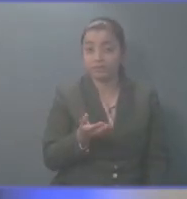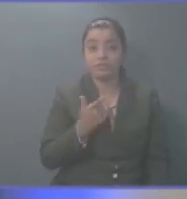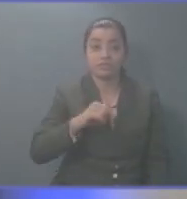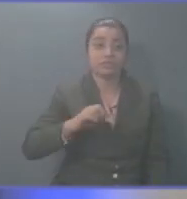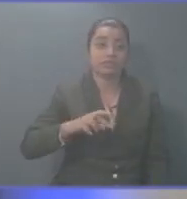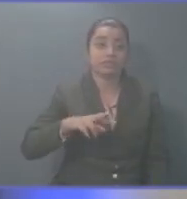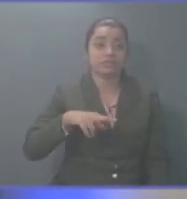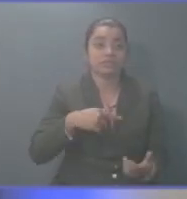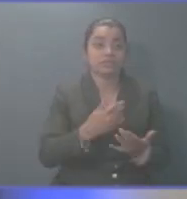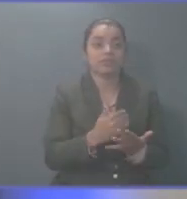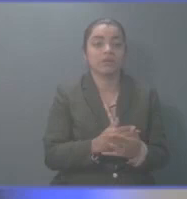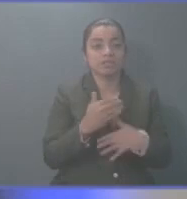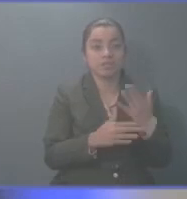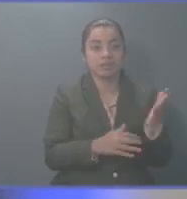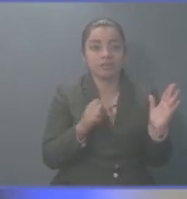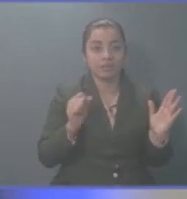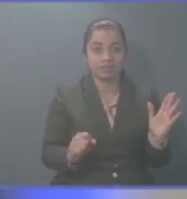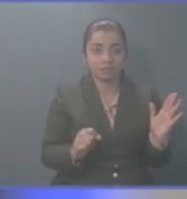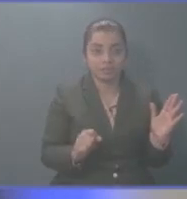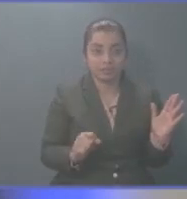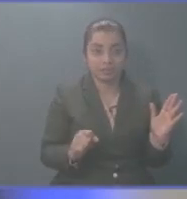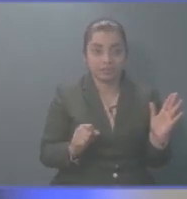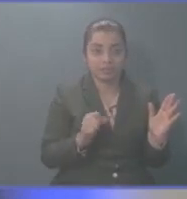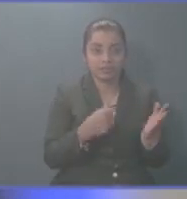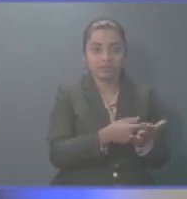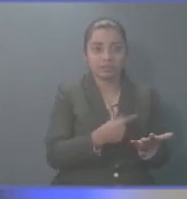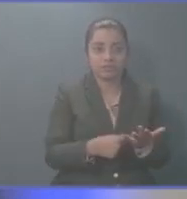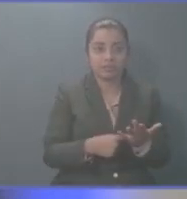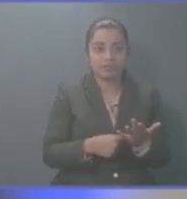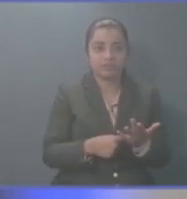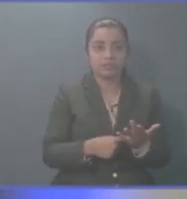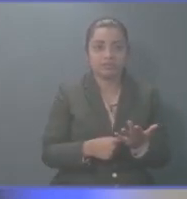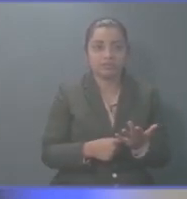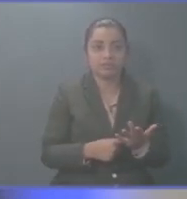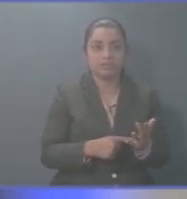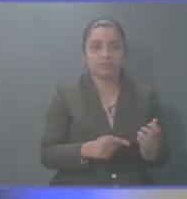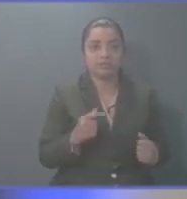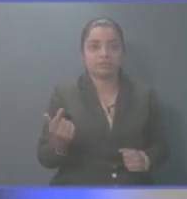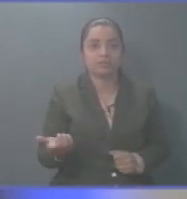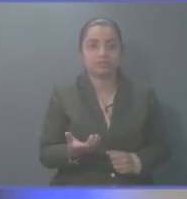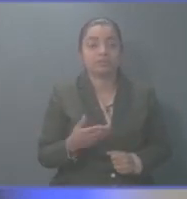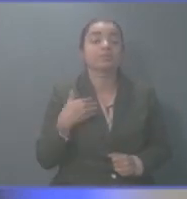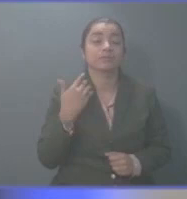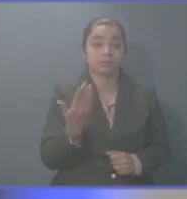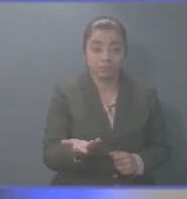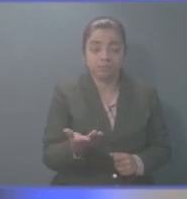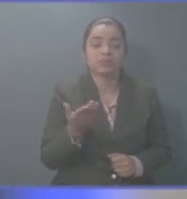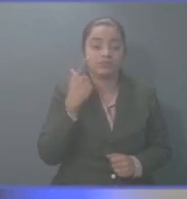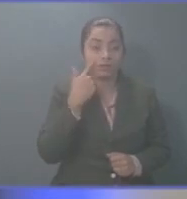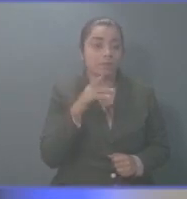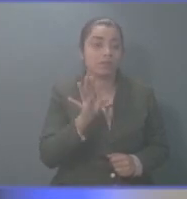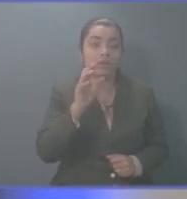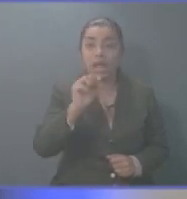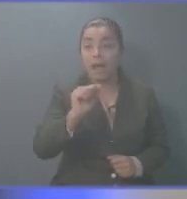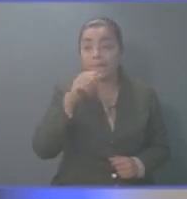Dos, que se analice el tema del sistema de videovigilancia, porque ya nos quedó esa duda, y sobre todo porque hay un